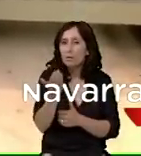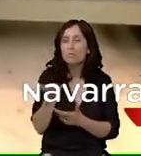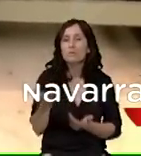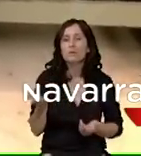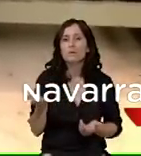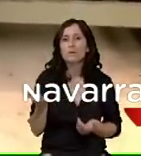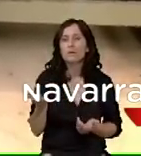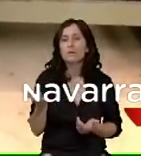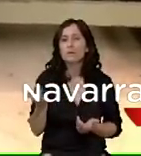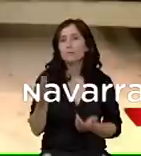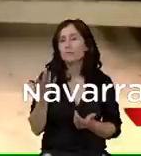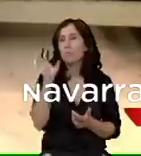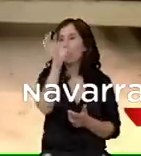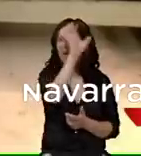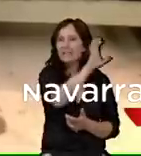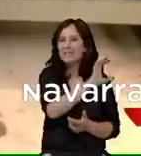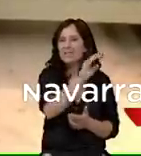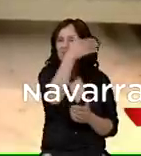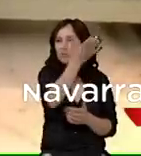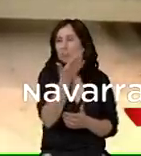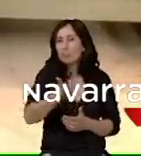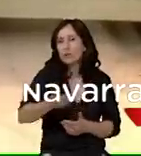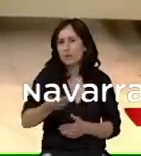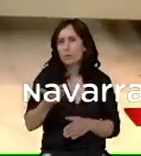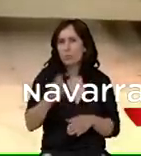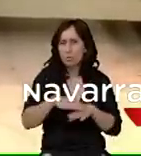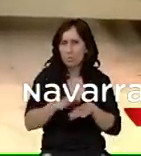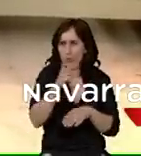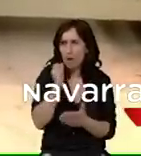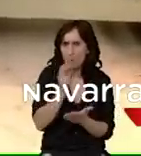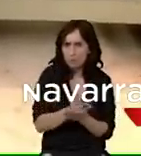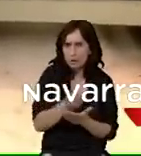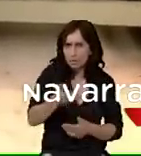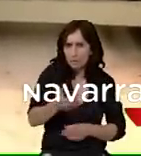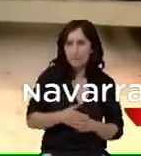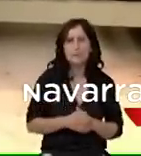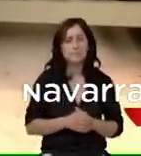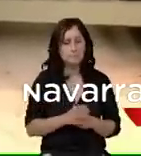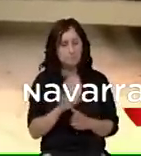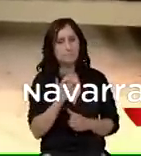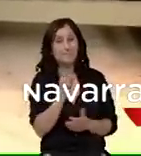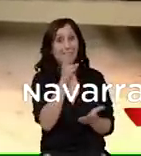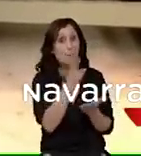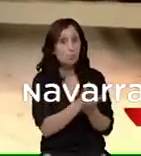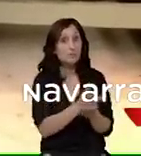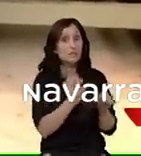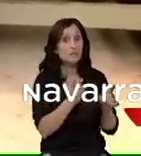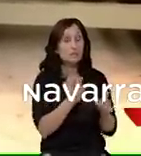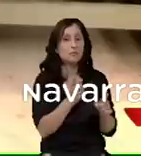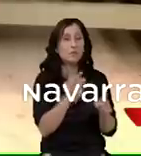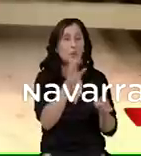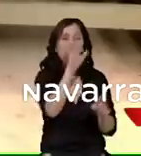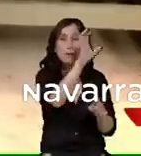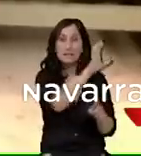esos países? Porque las apuestas tienen mucho que ver, ¿no? Sí, las apuestas es todo. En aquellos